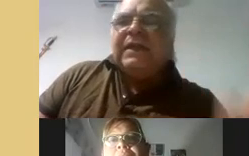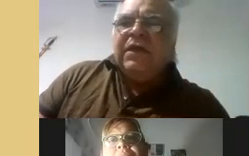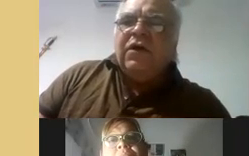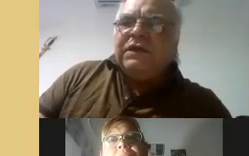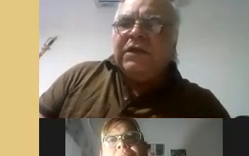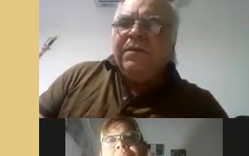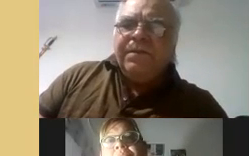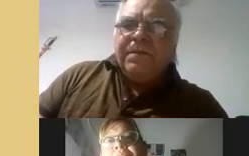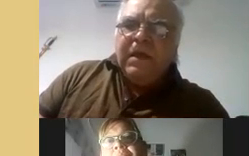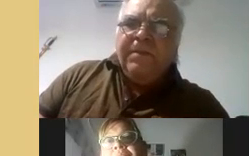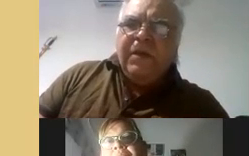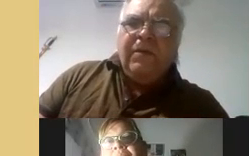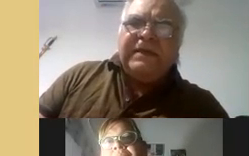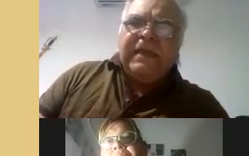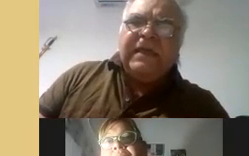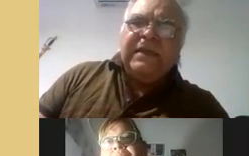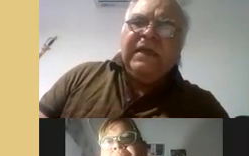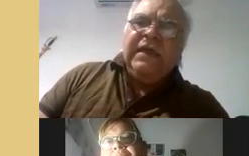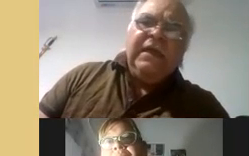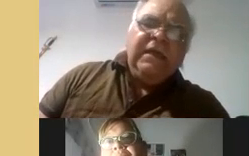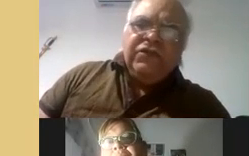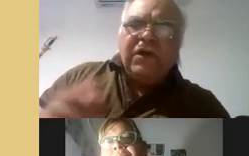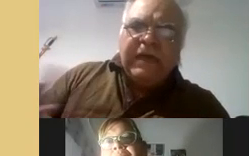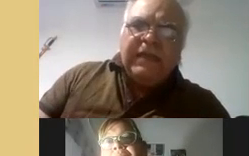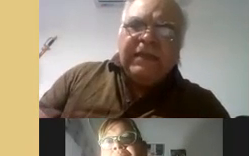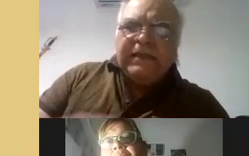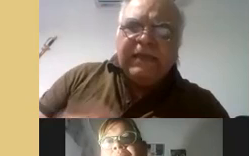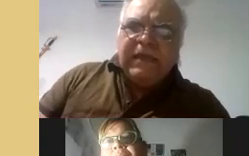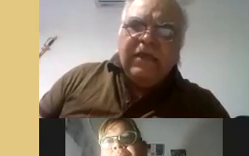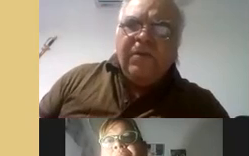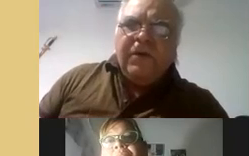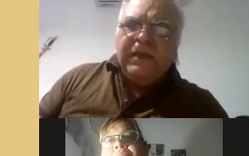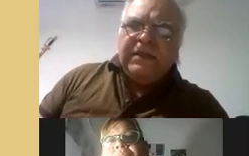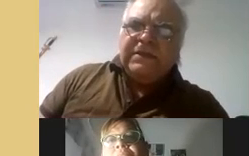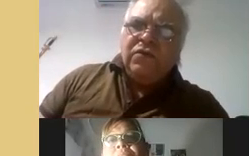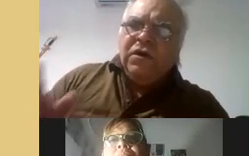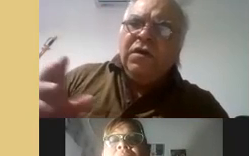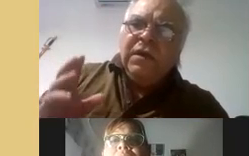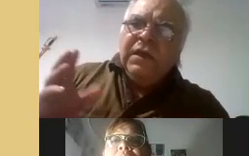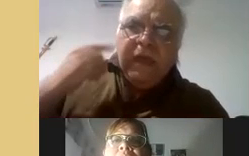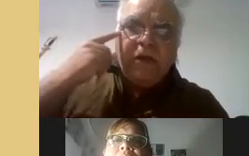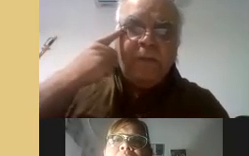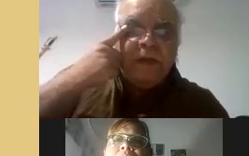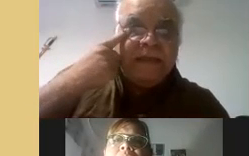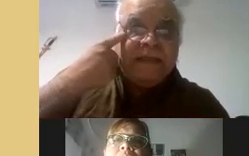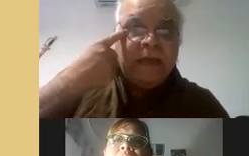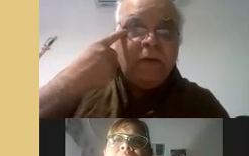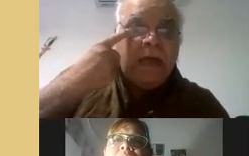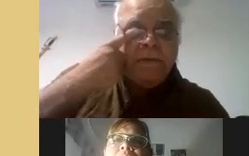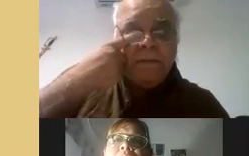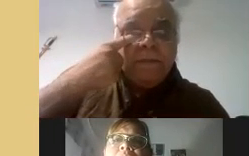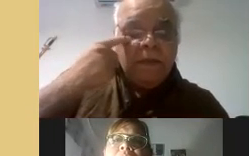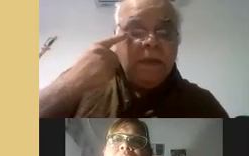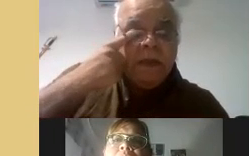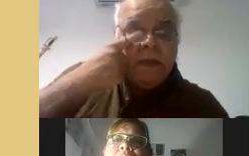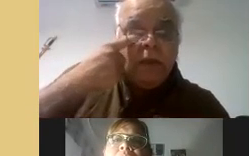ahora el tejido óseo, podemos decir que tiene dos grandes componentes. Uno, el componente